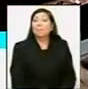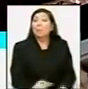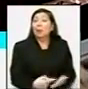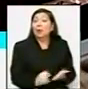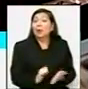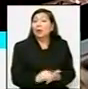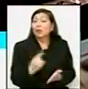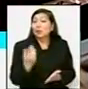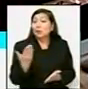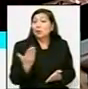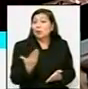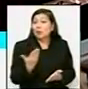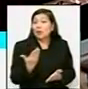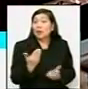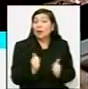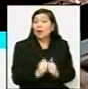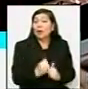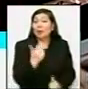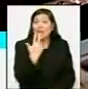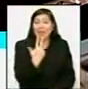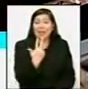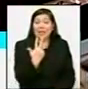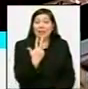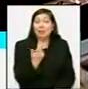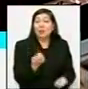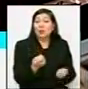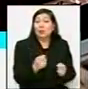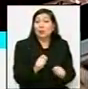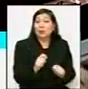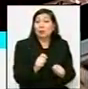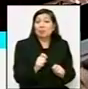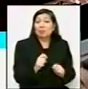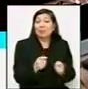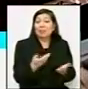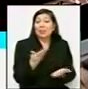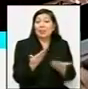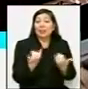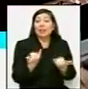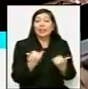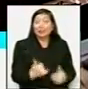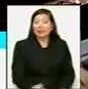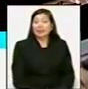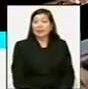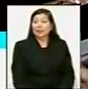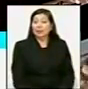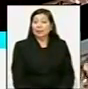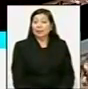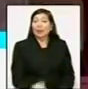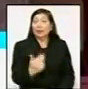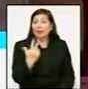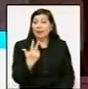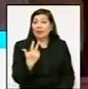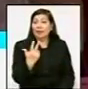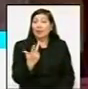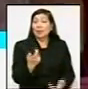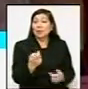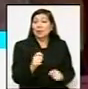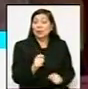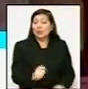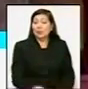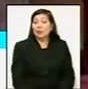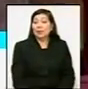como solamente ahorita estamos con 3 causales de suspensión, entonces estas 3 causales de